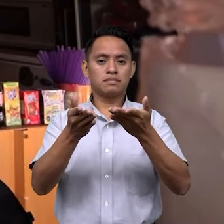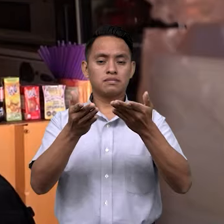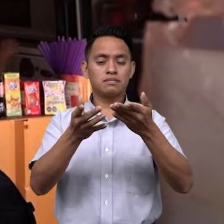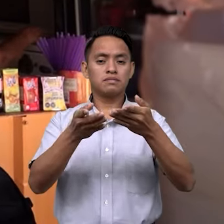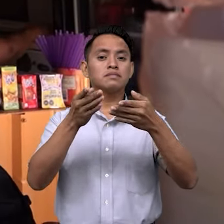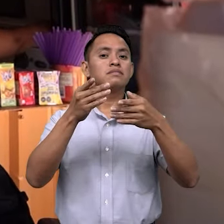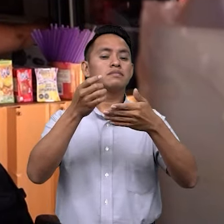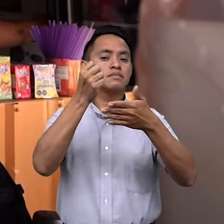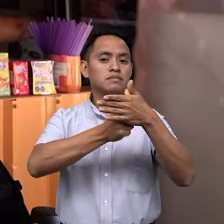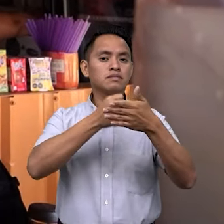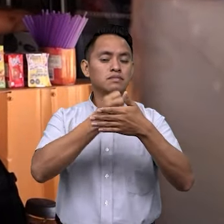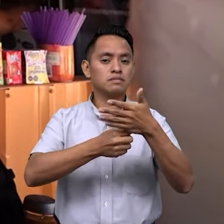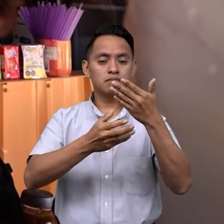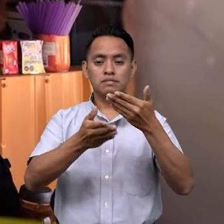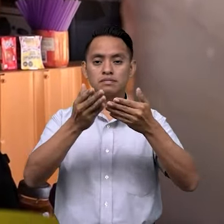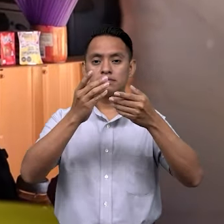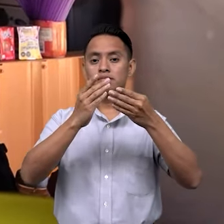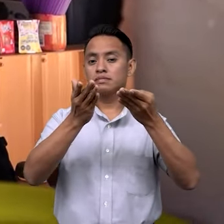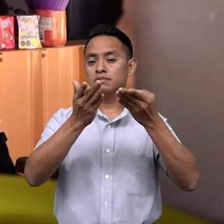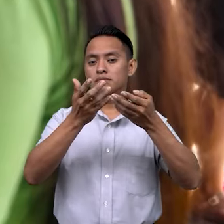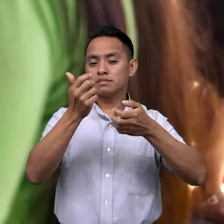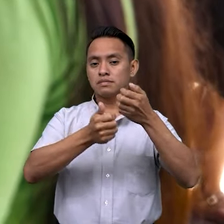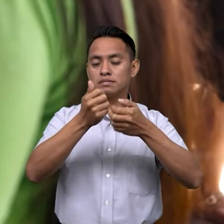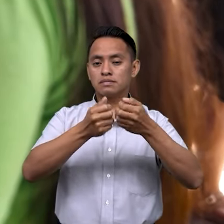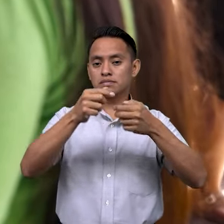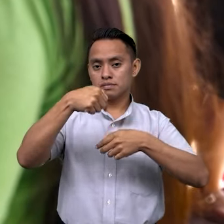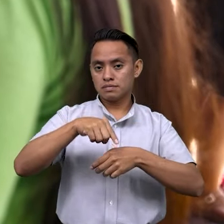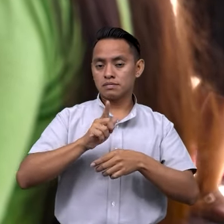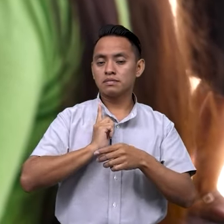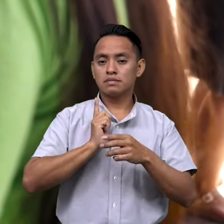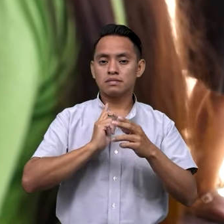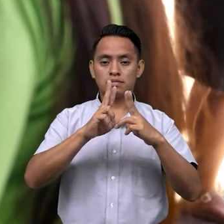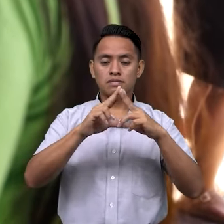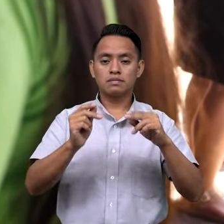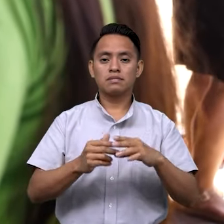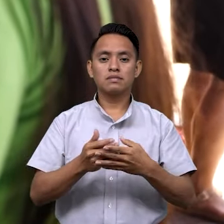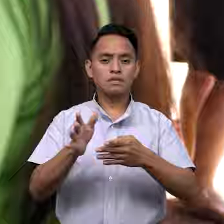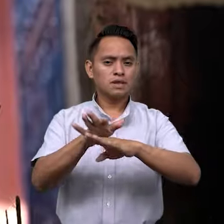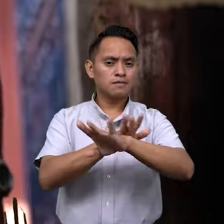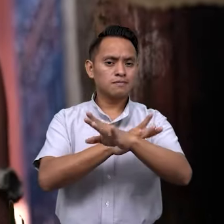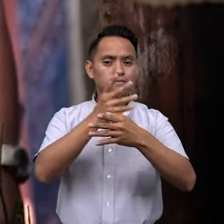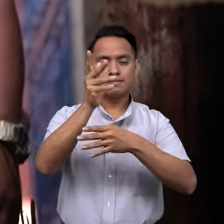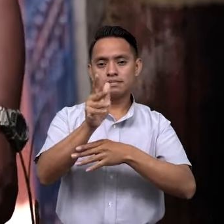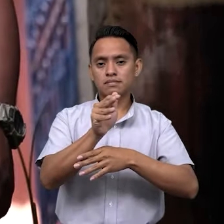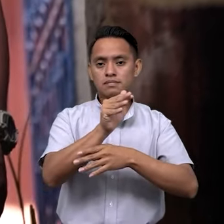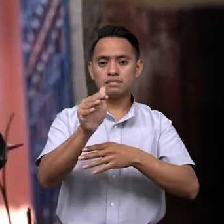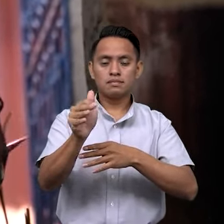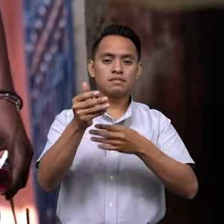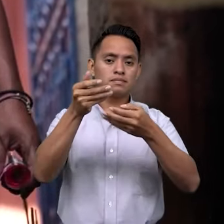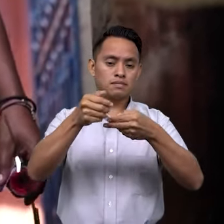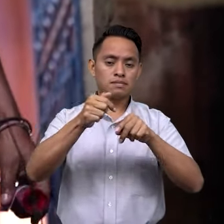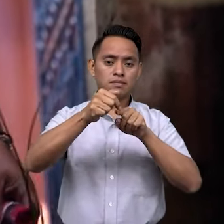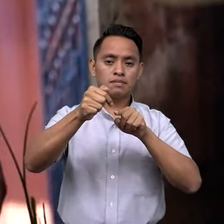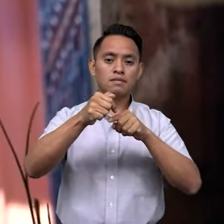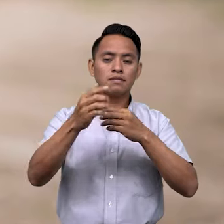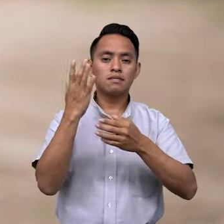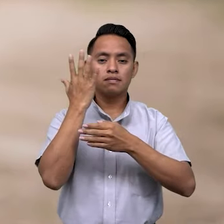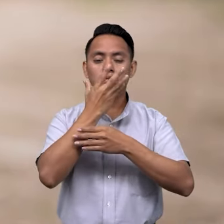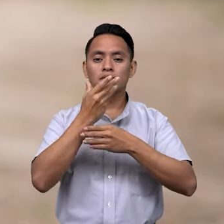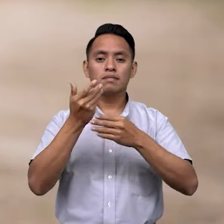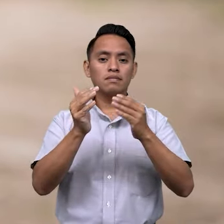enfrentar cualquier desgracia que tengamos en Nicaragua, principalmente aquí. Nosotros sentimos que es una gran bendición para este municipio, para esta